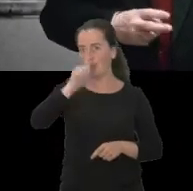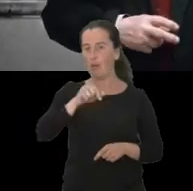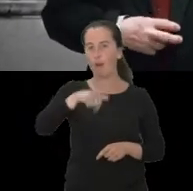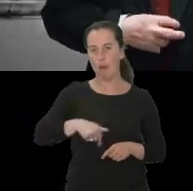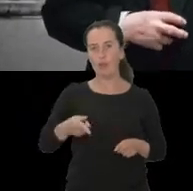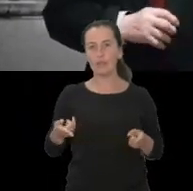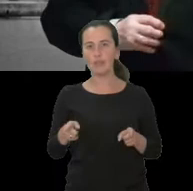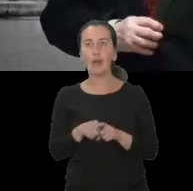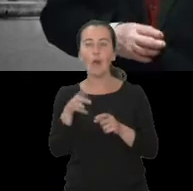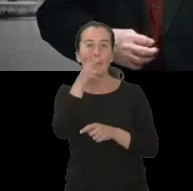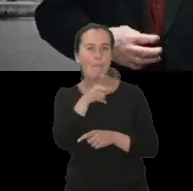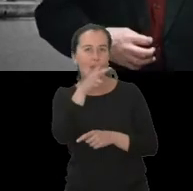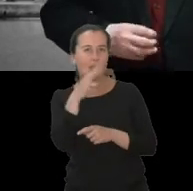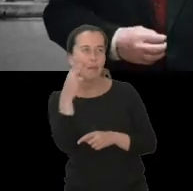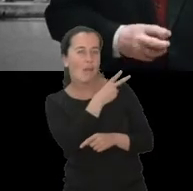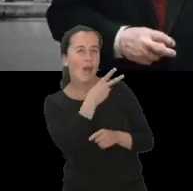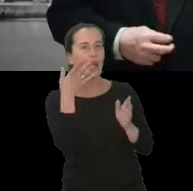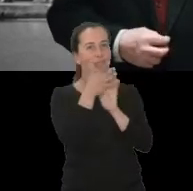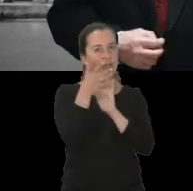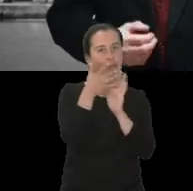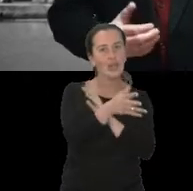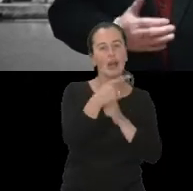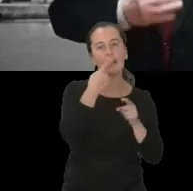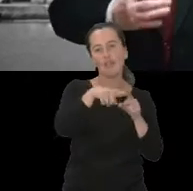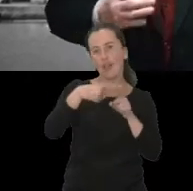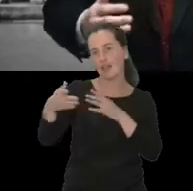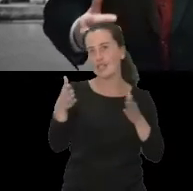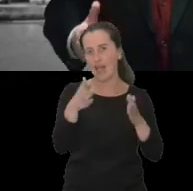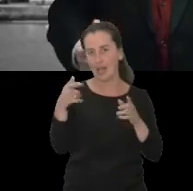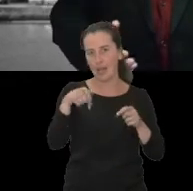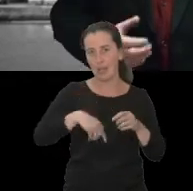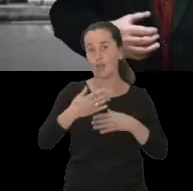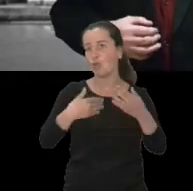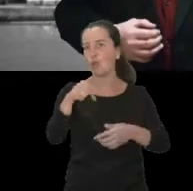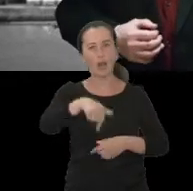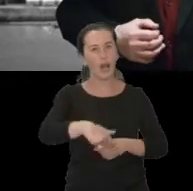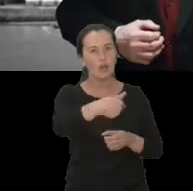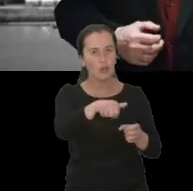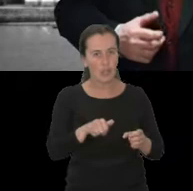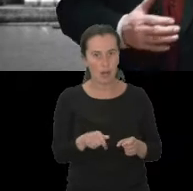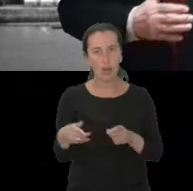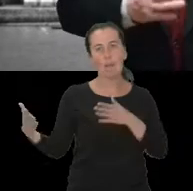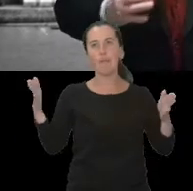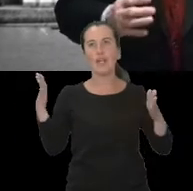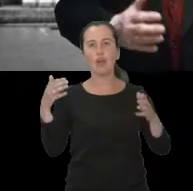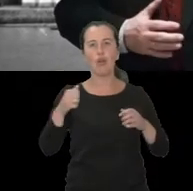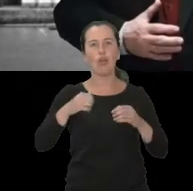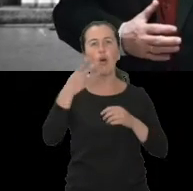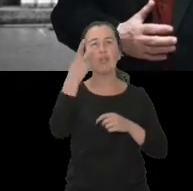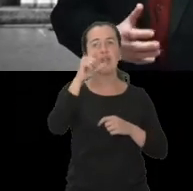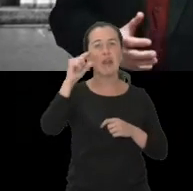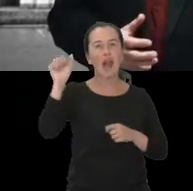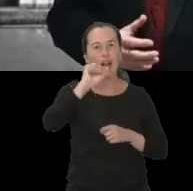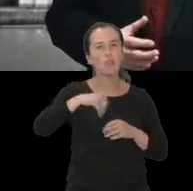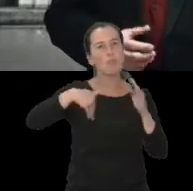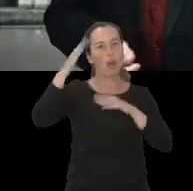importante. En este vídeo vamos a explicar diferentes etapas de producción de latas de conserva en un periodo de más de